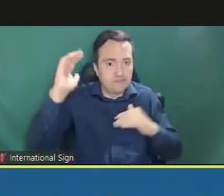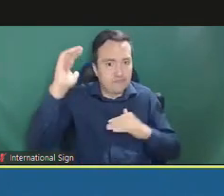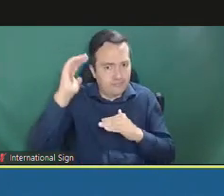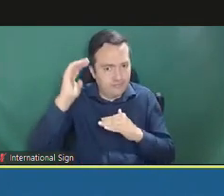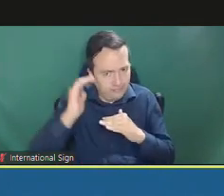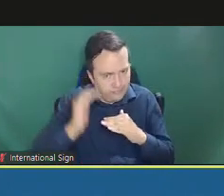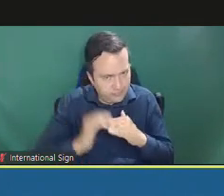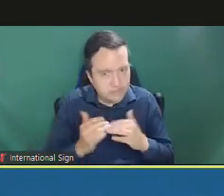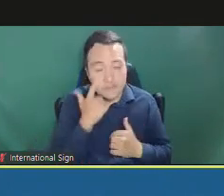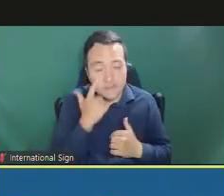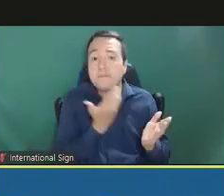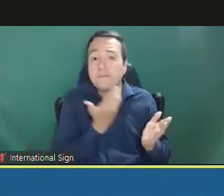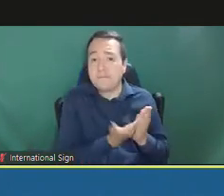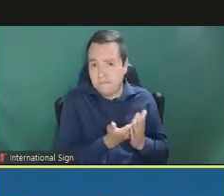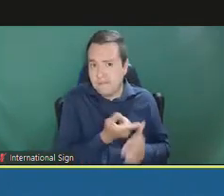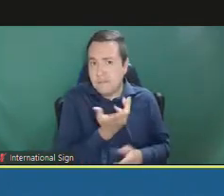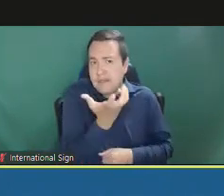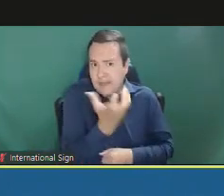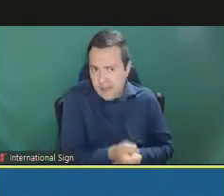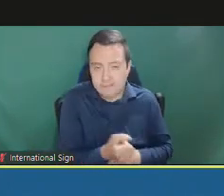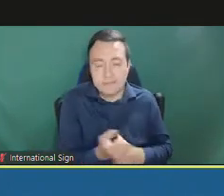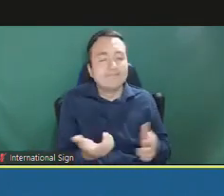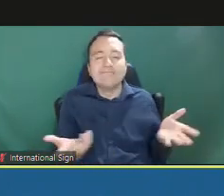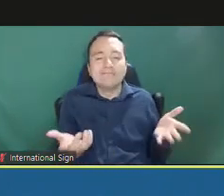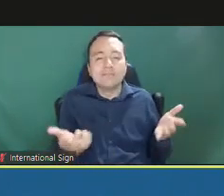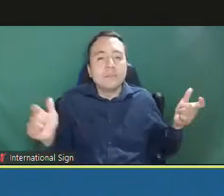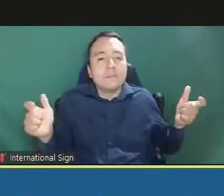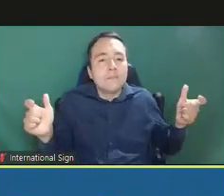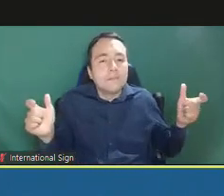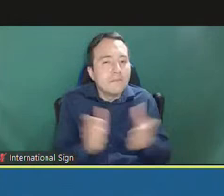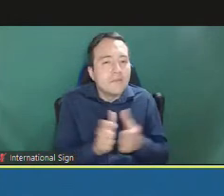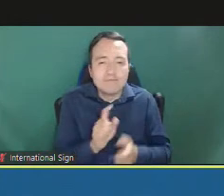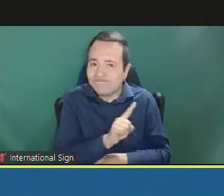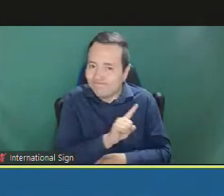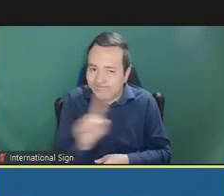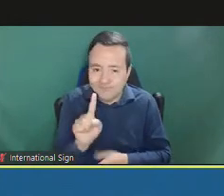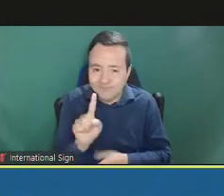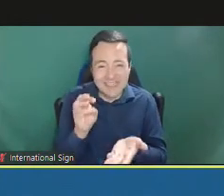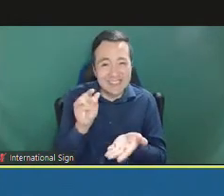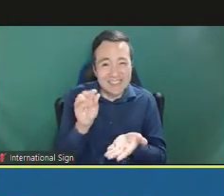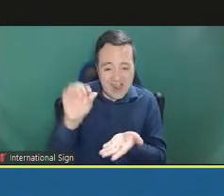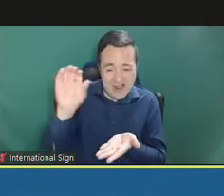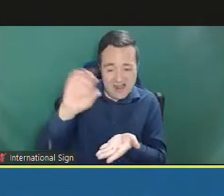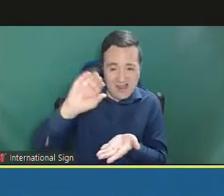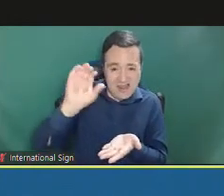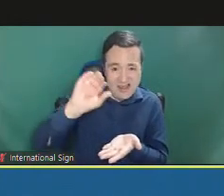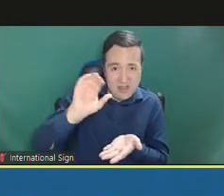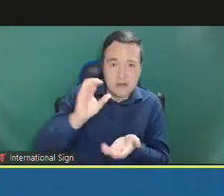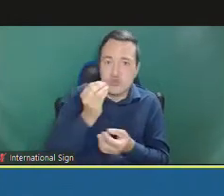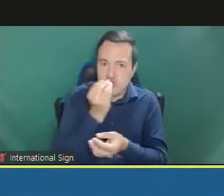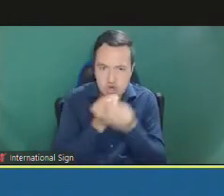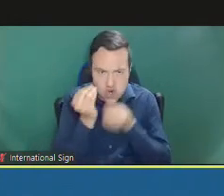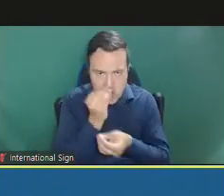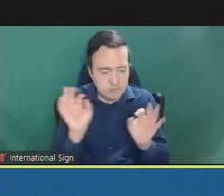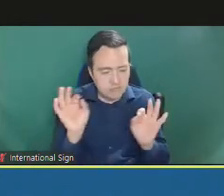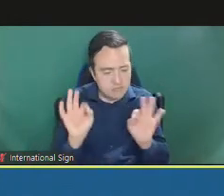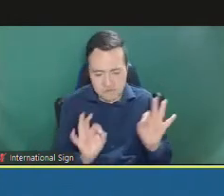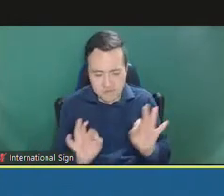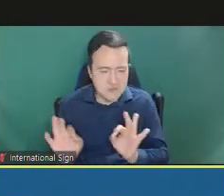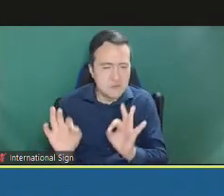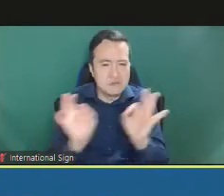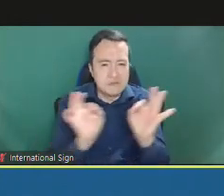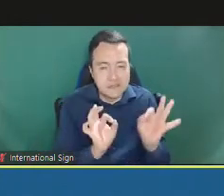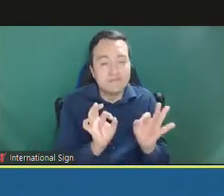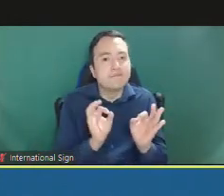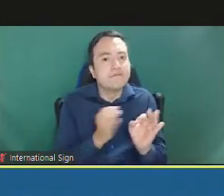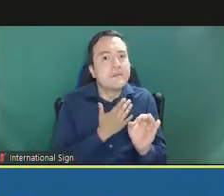intervenciones que incluyen la reducción de la ingesta de sal en productos comestibles fijando objetivos